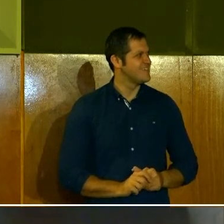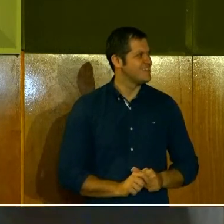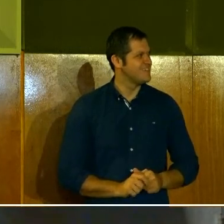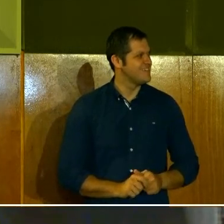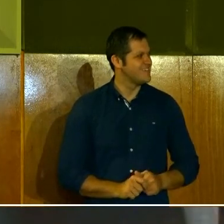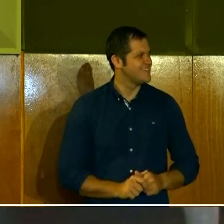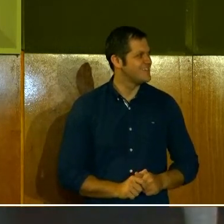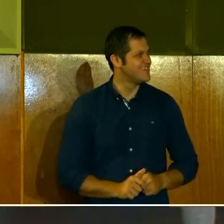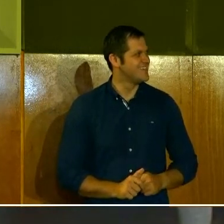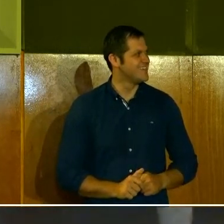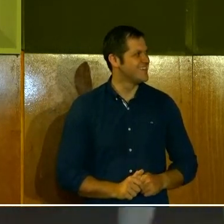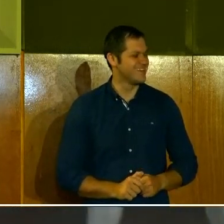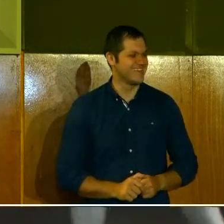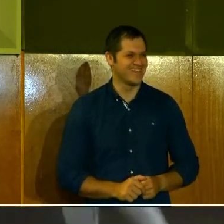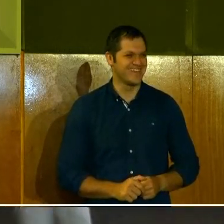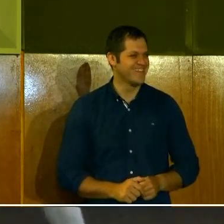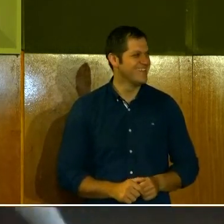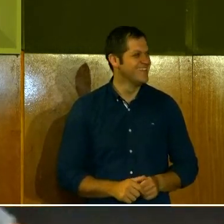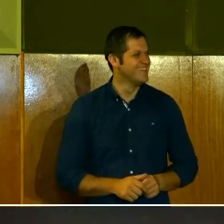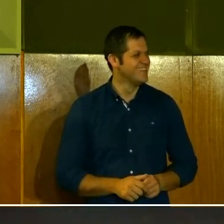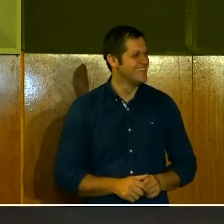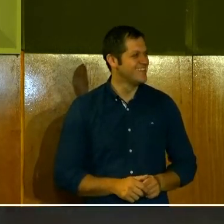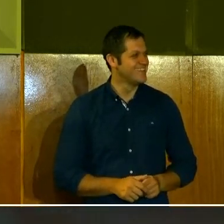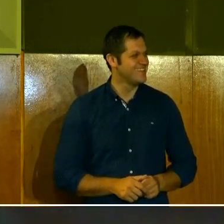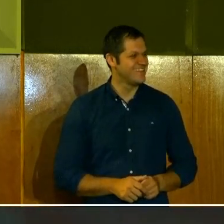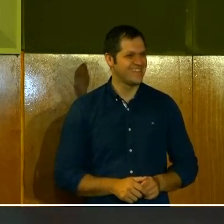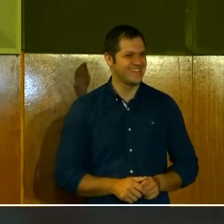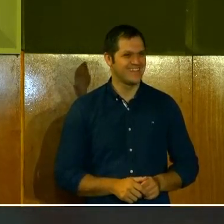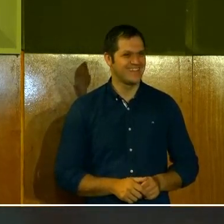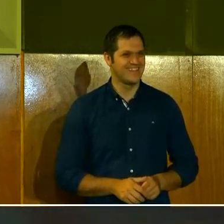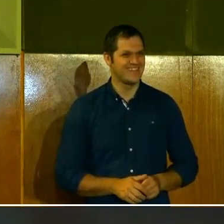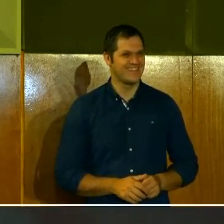elise para la foto